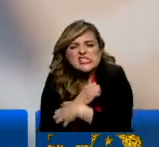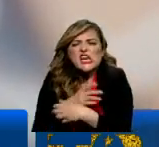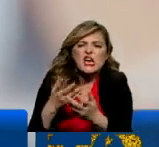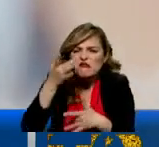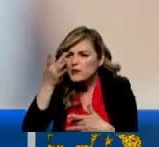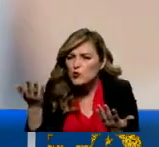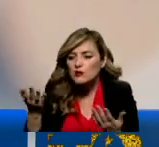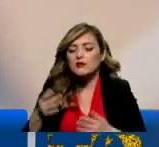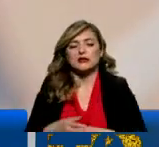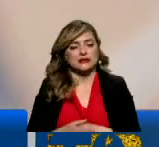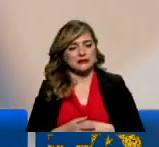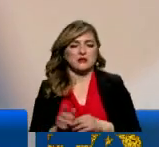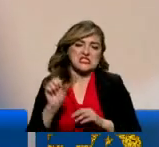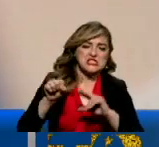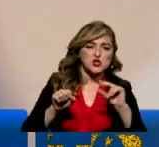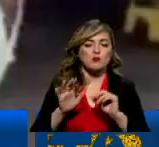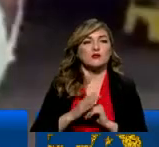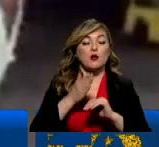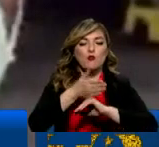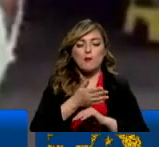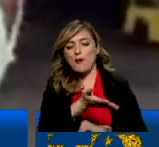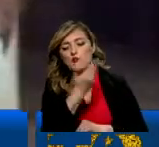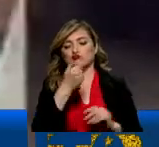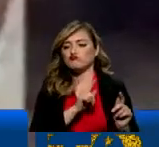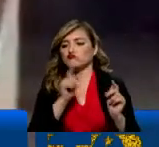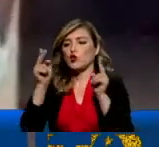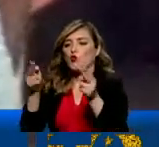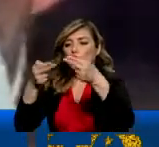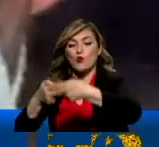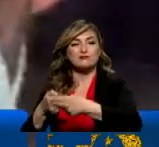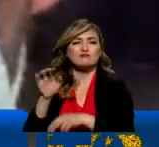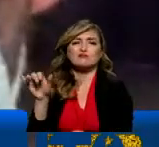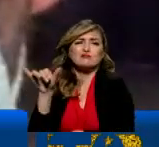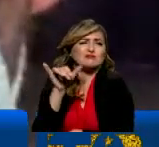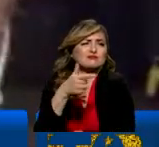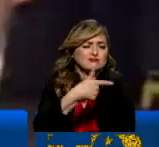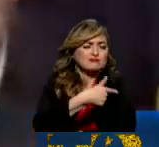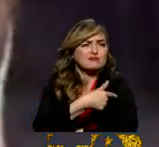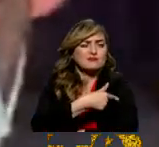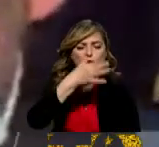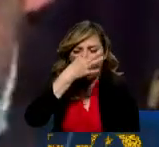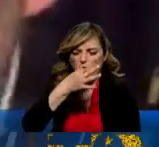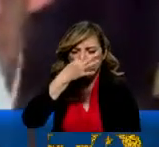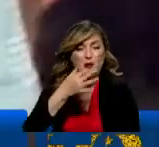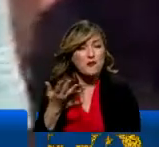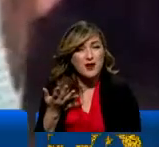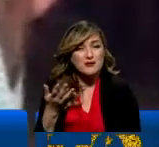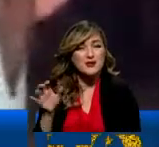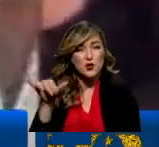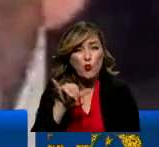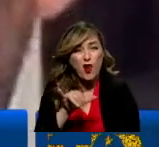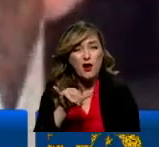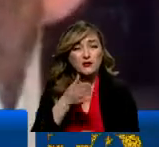luego fue llevado al cuarto de vacunación. Sabes que la vacuna es exactamente igual a la vacuna de la influenza, que es el flu shot.